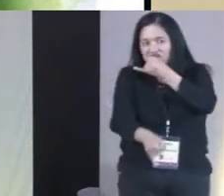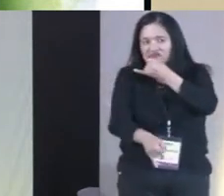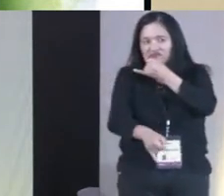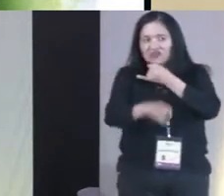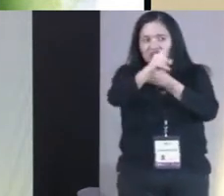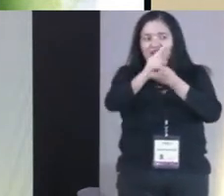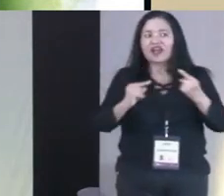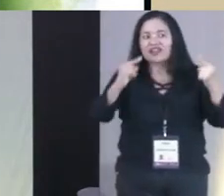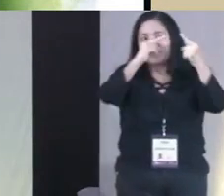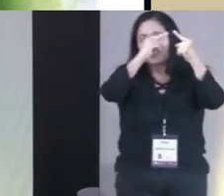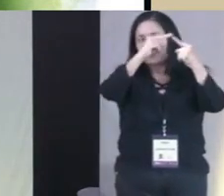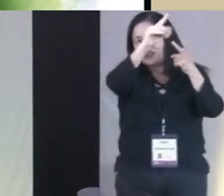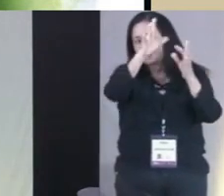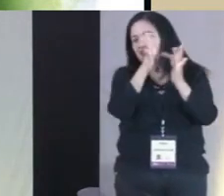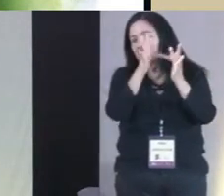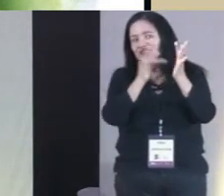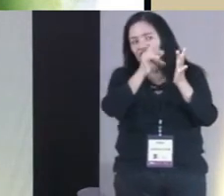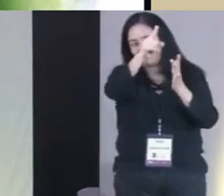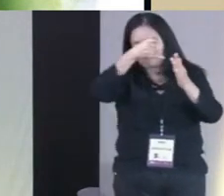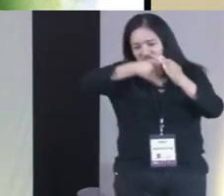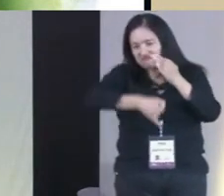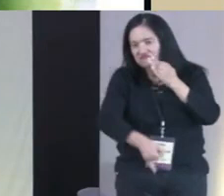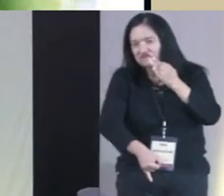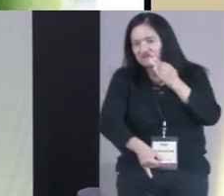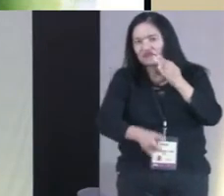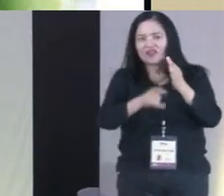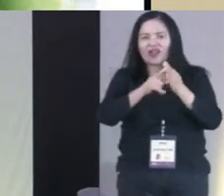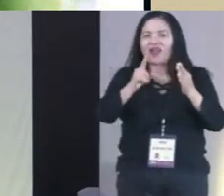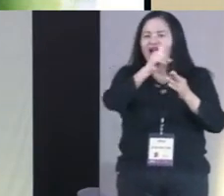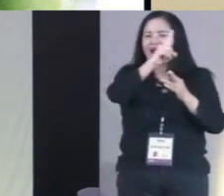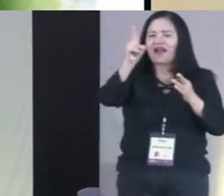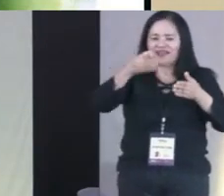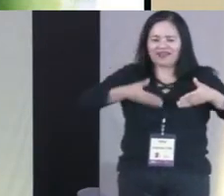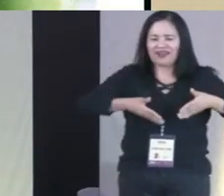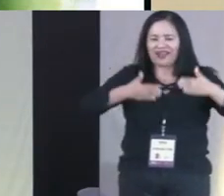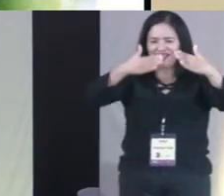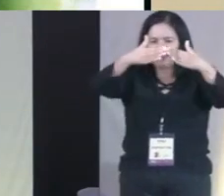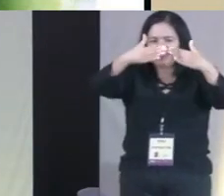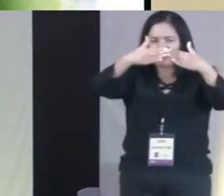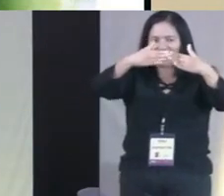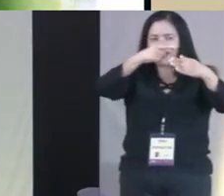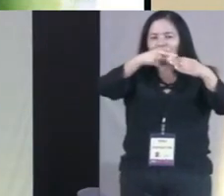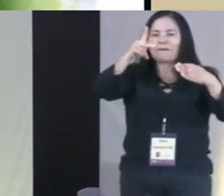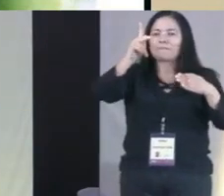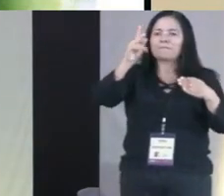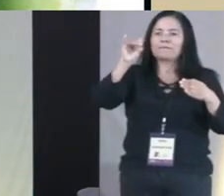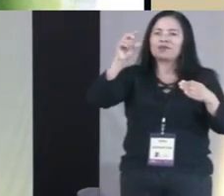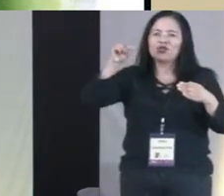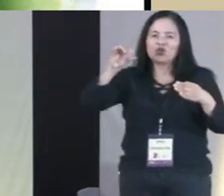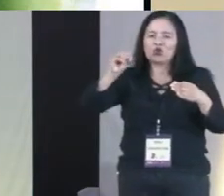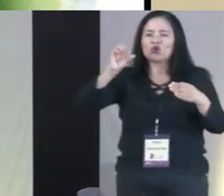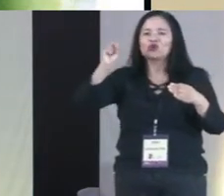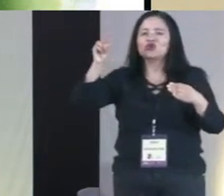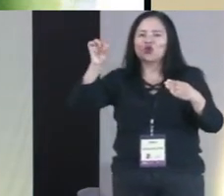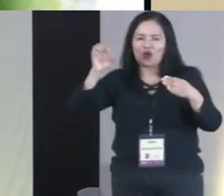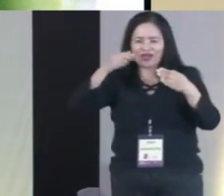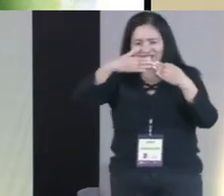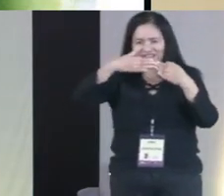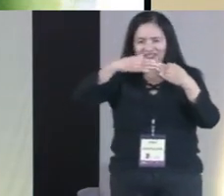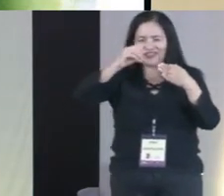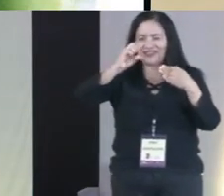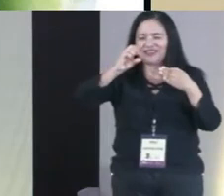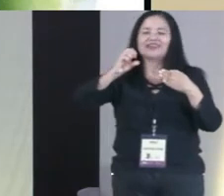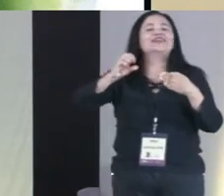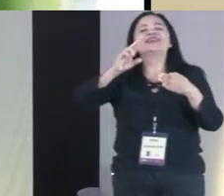en la iglesia de Jesús, en República del Salvador, esquina con Pino Suárez. Ahí es donde quiere